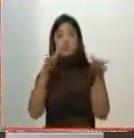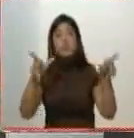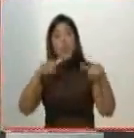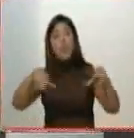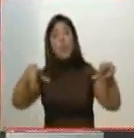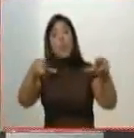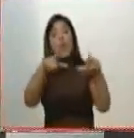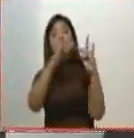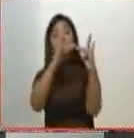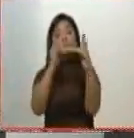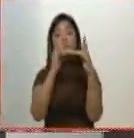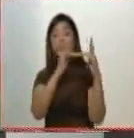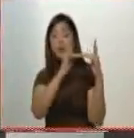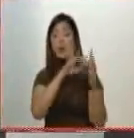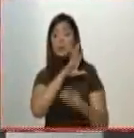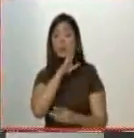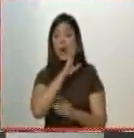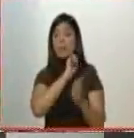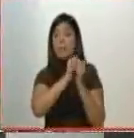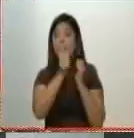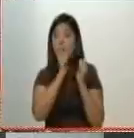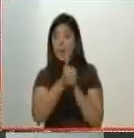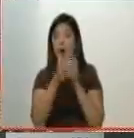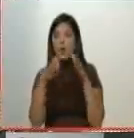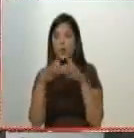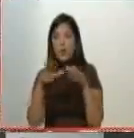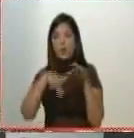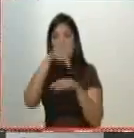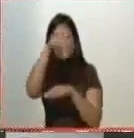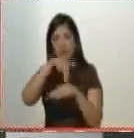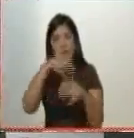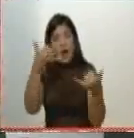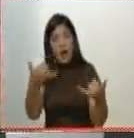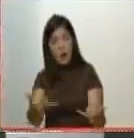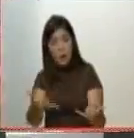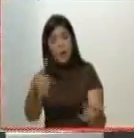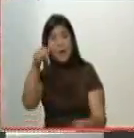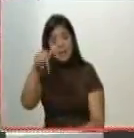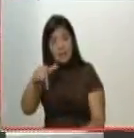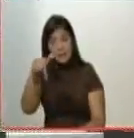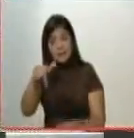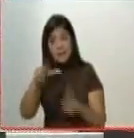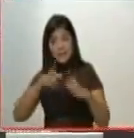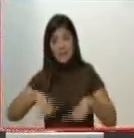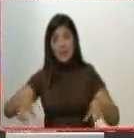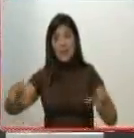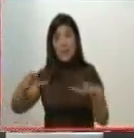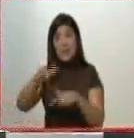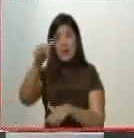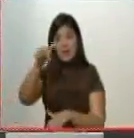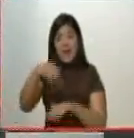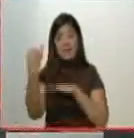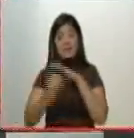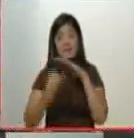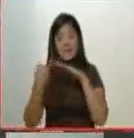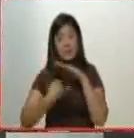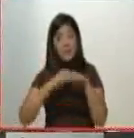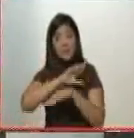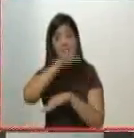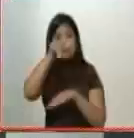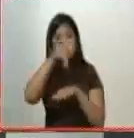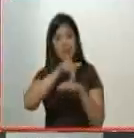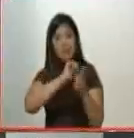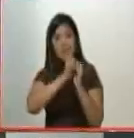para atletas de nuestras selecciones nacionales. Y ahora, desde el Óvalo Central del Instituto Nacional de Deportes